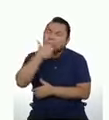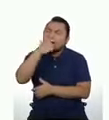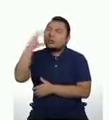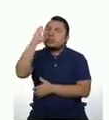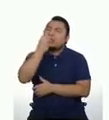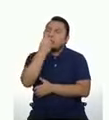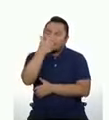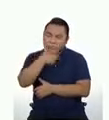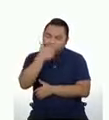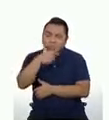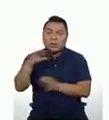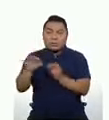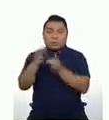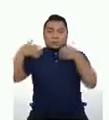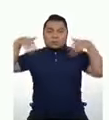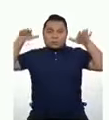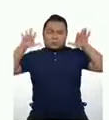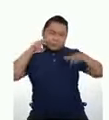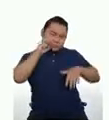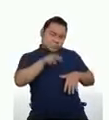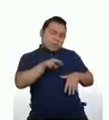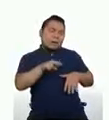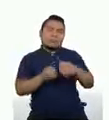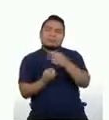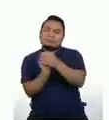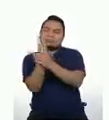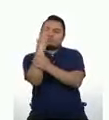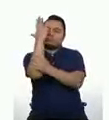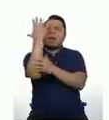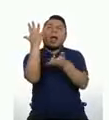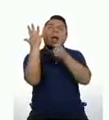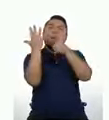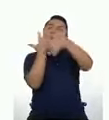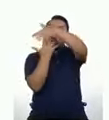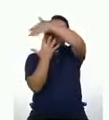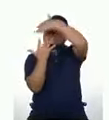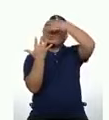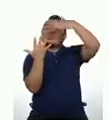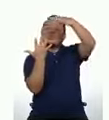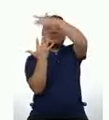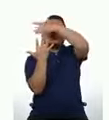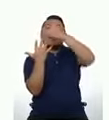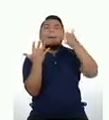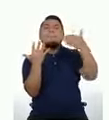el espíritu de la selva lo ayuda convirtiendo un árbol en acuario con peces.